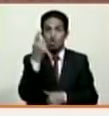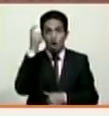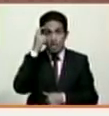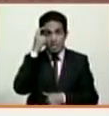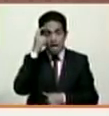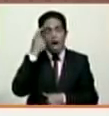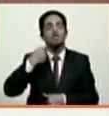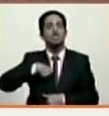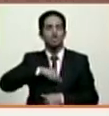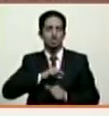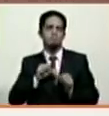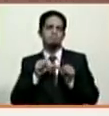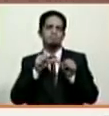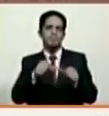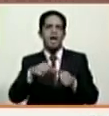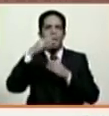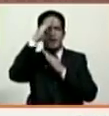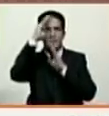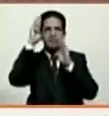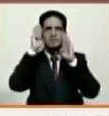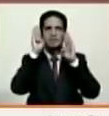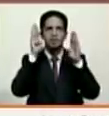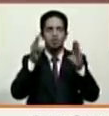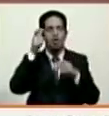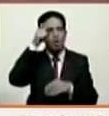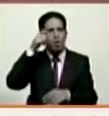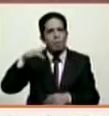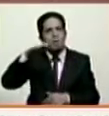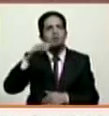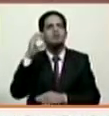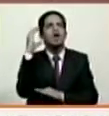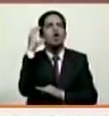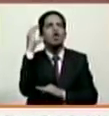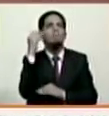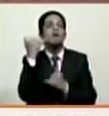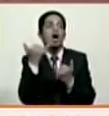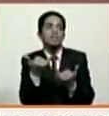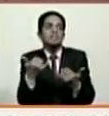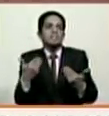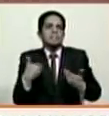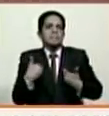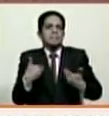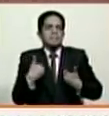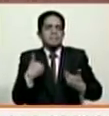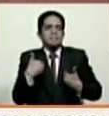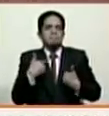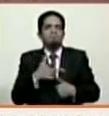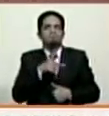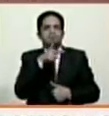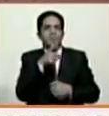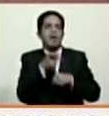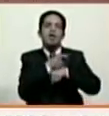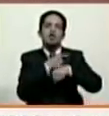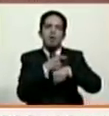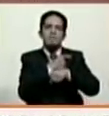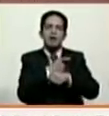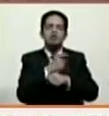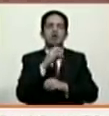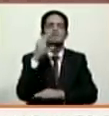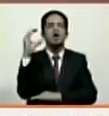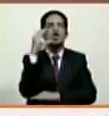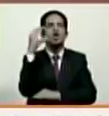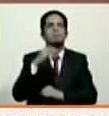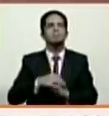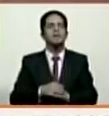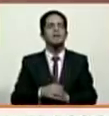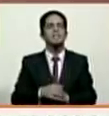continuar atendiendo a pueblos de Colombia que en estos momentos sufran las consecuencias del neoliberalismo salvaje, las